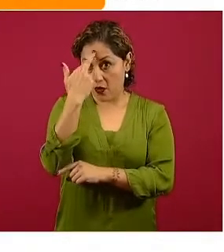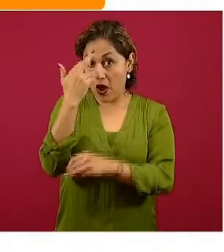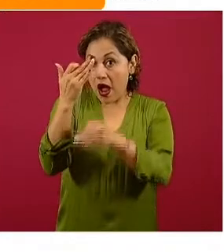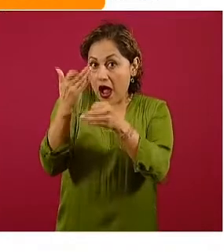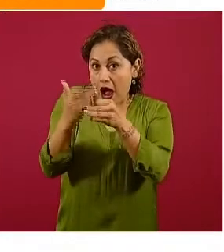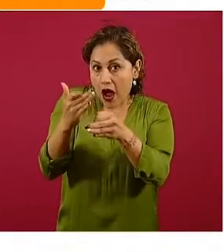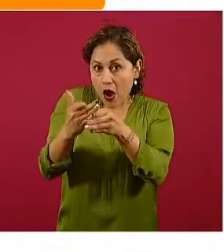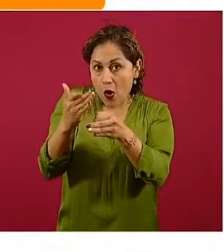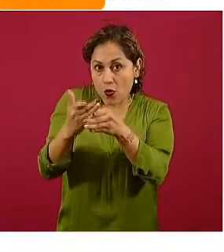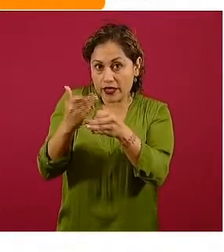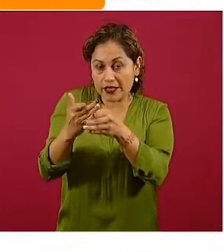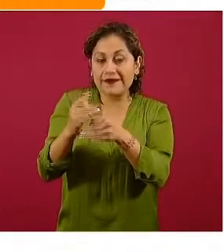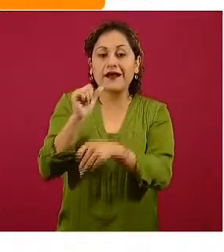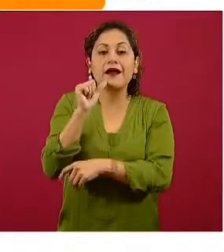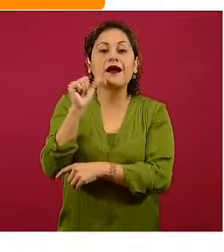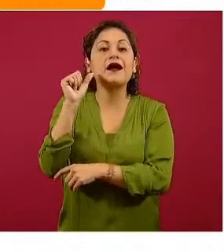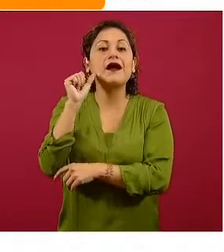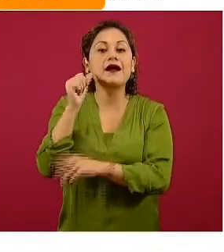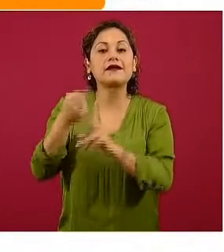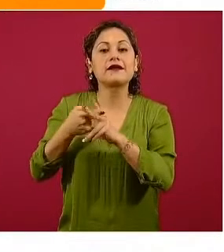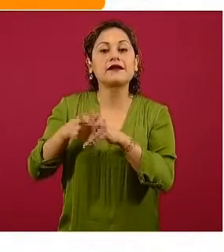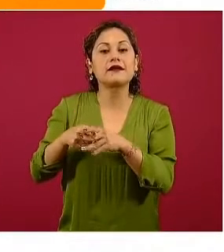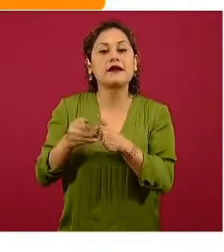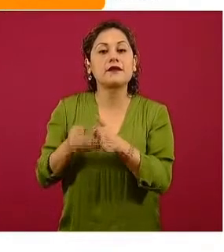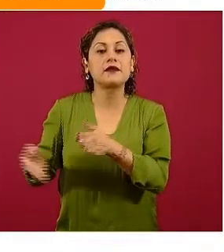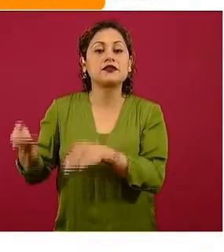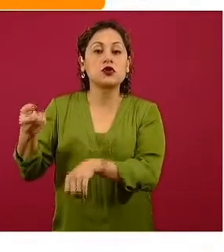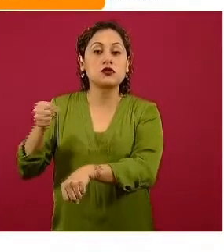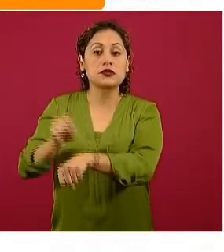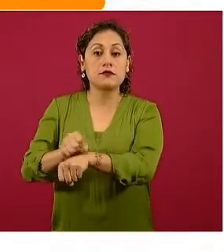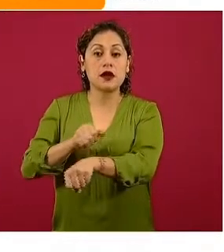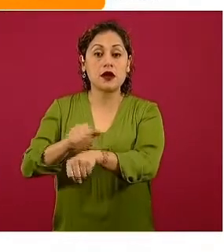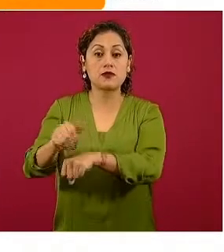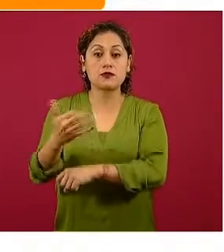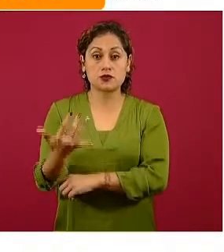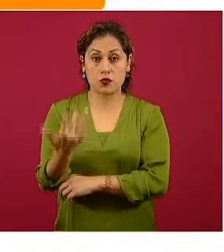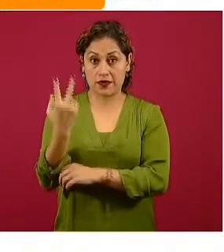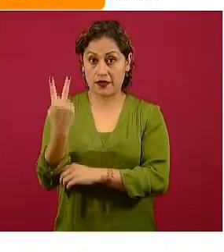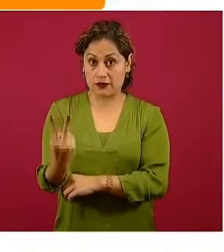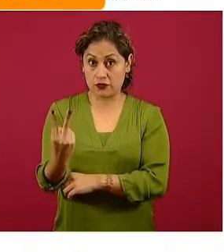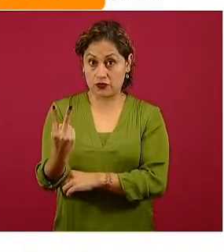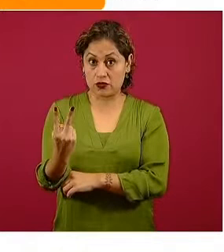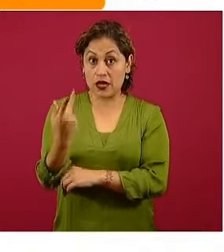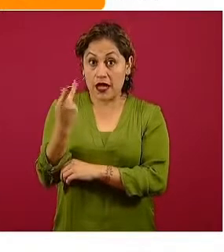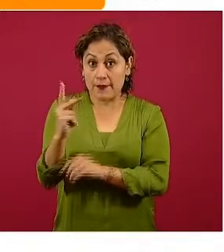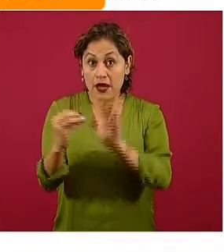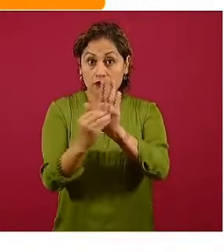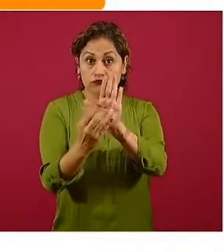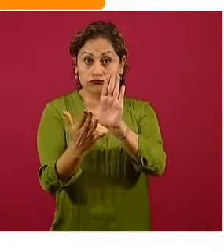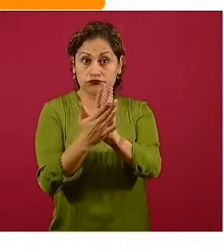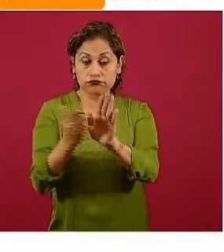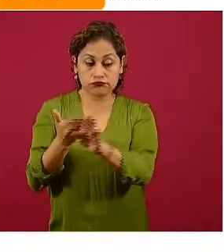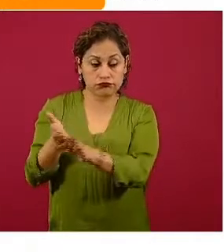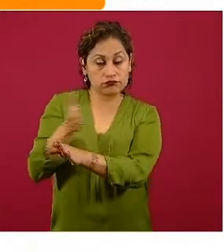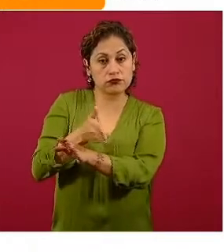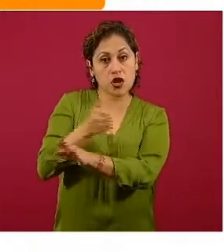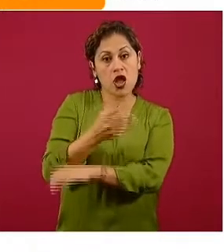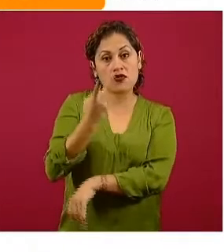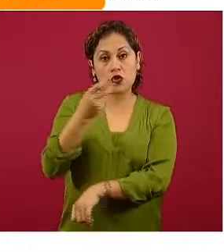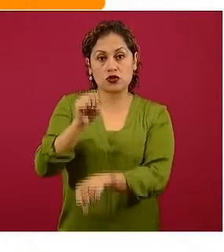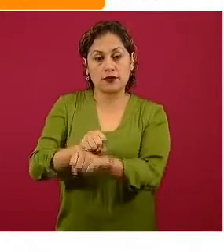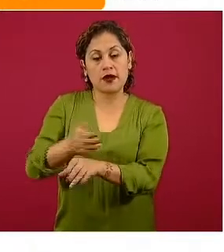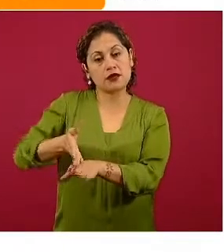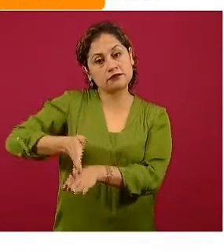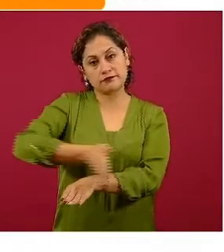digo porque inició apenas el día de ayer, la semana 52. Estamos viendo información de hace 2 semanas, que lo hacemos de